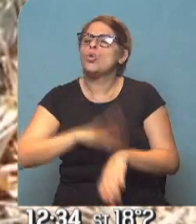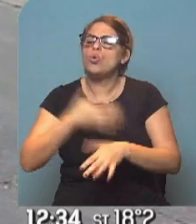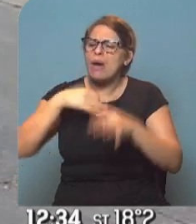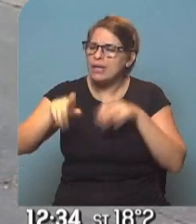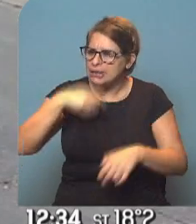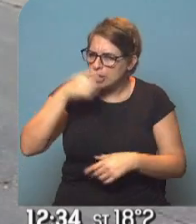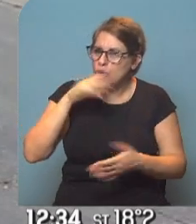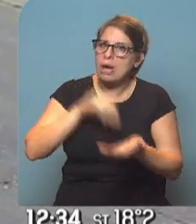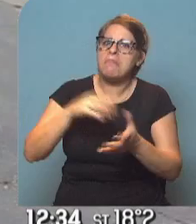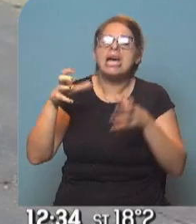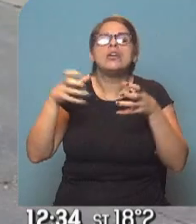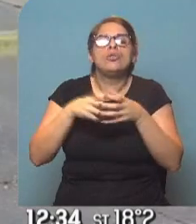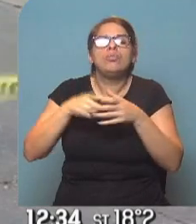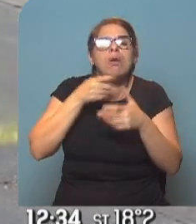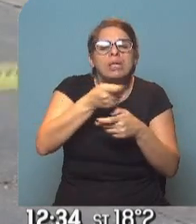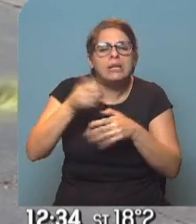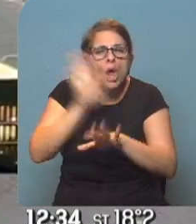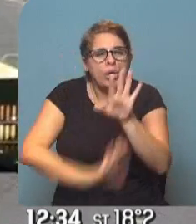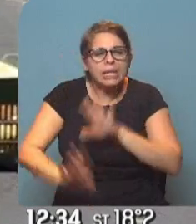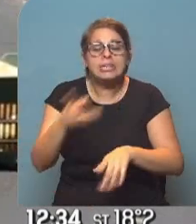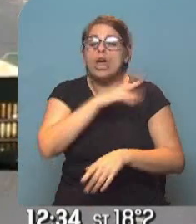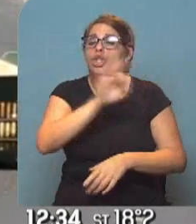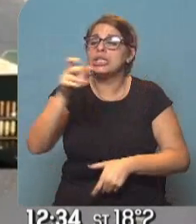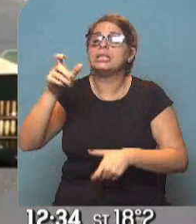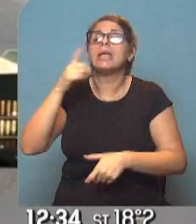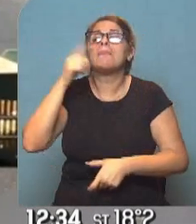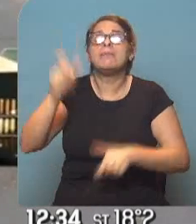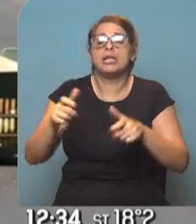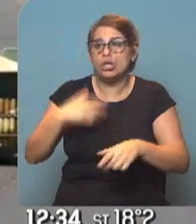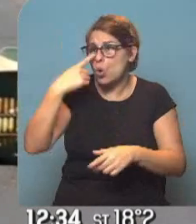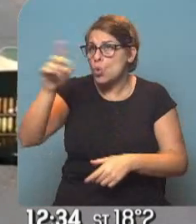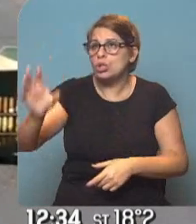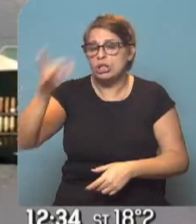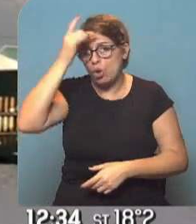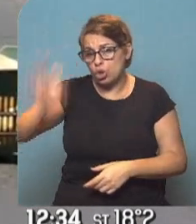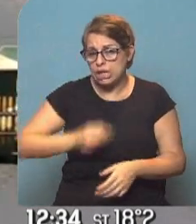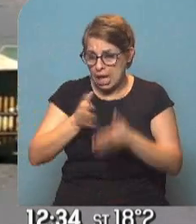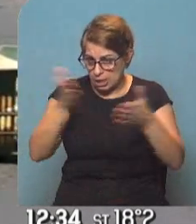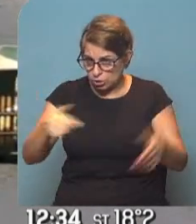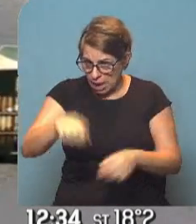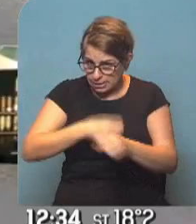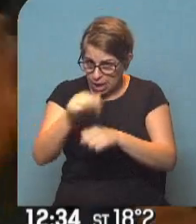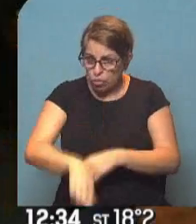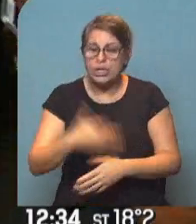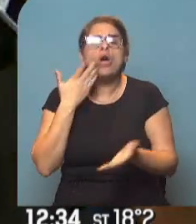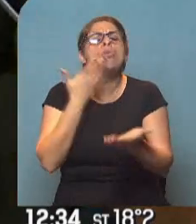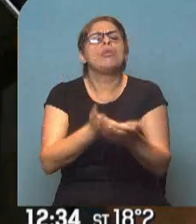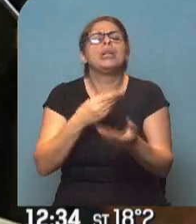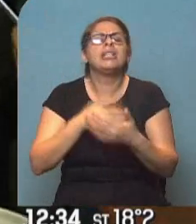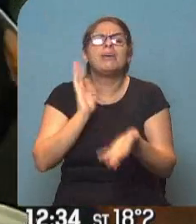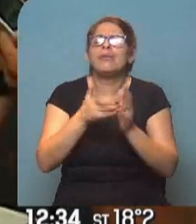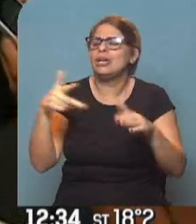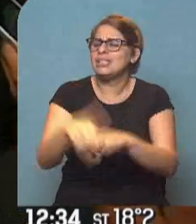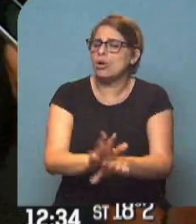y el crimen organizado, 200.000 en los últimos 12 años, las propuestas para acabar con la violencia